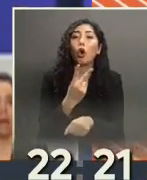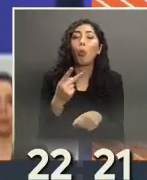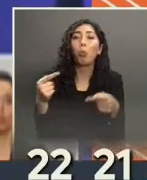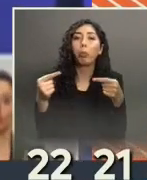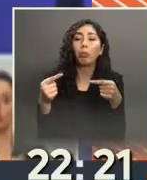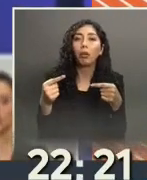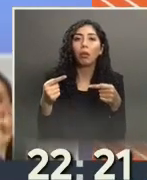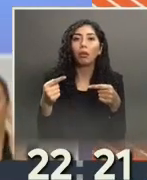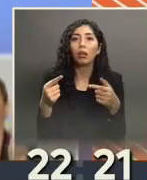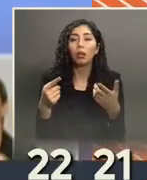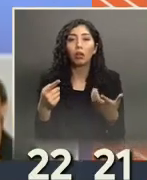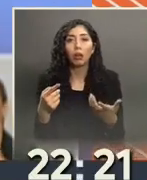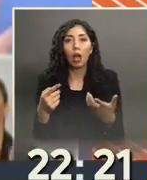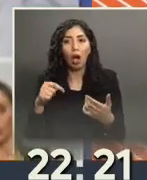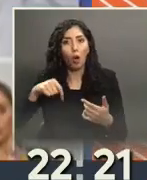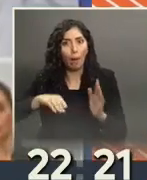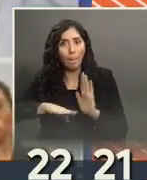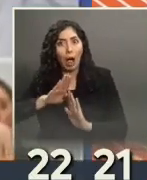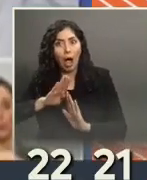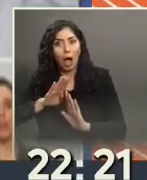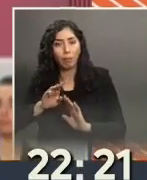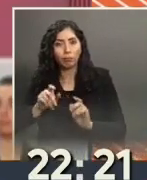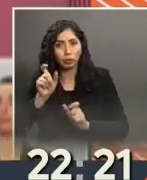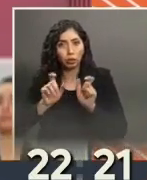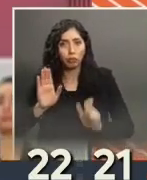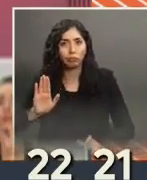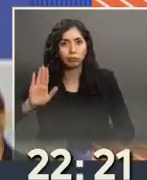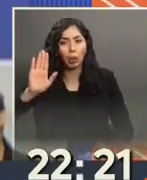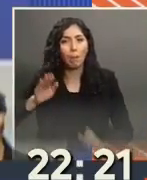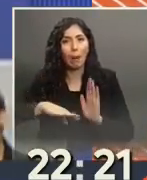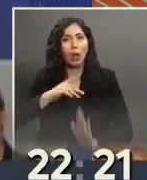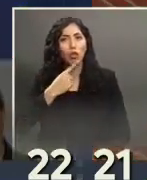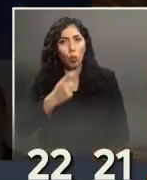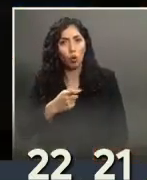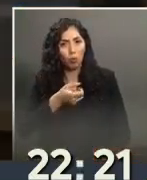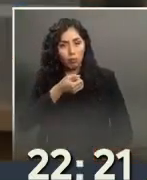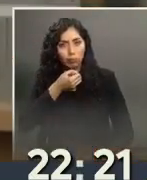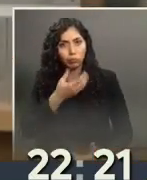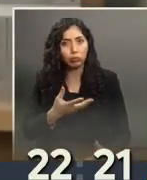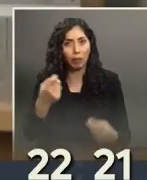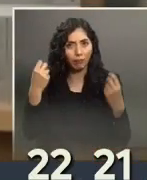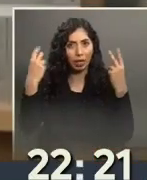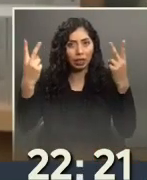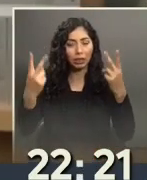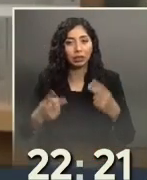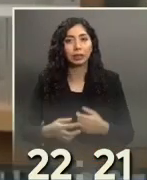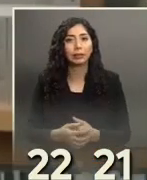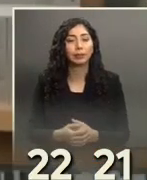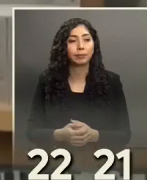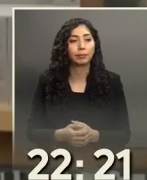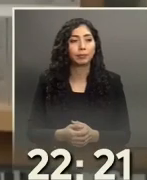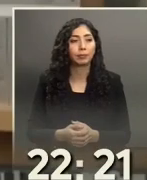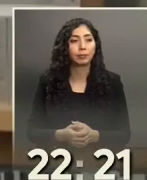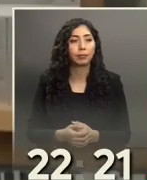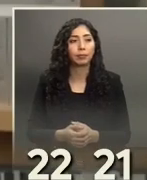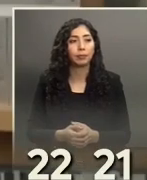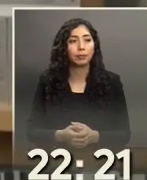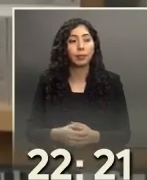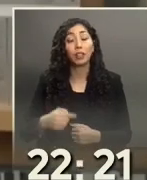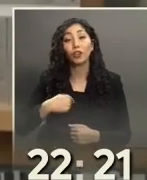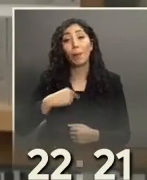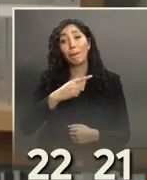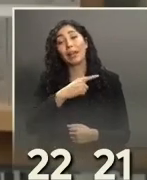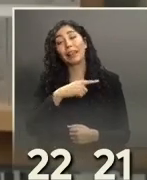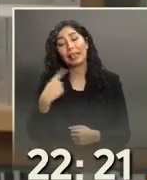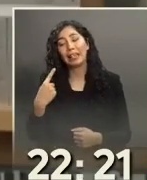un discurso más duro más confrontacional y dispuestos a correr la barrera más bien perdido debate que gane